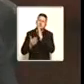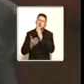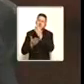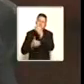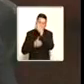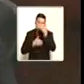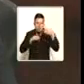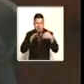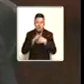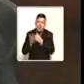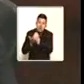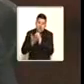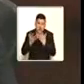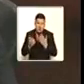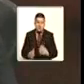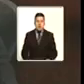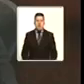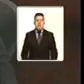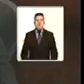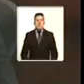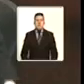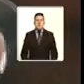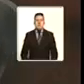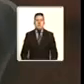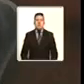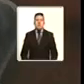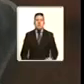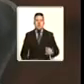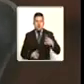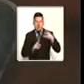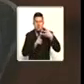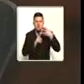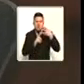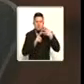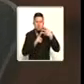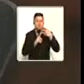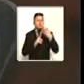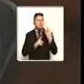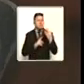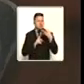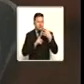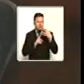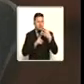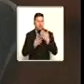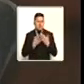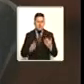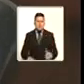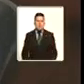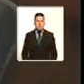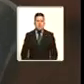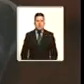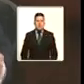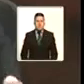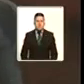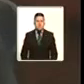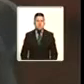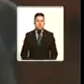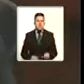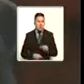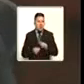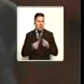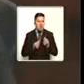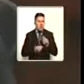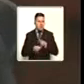desea colaborar. El tercer punto es que esto va vinculado a la cadena de el lavado de